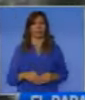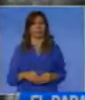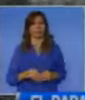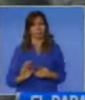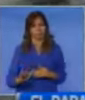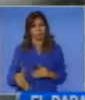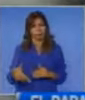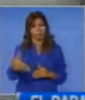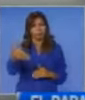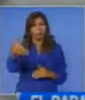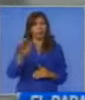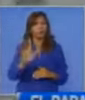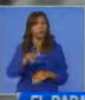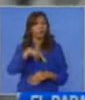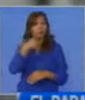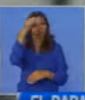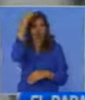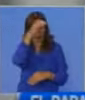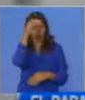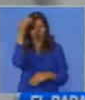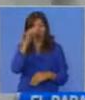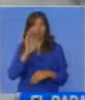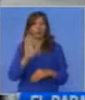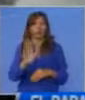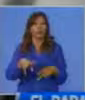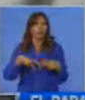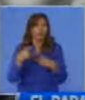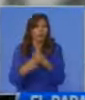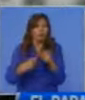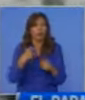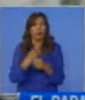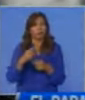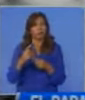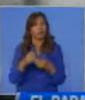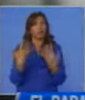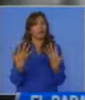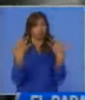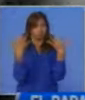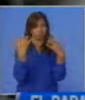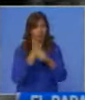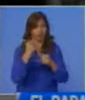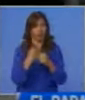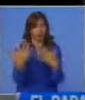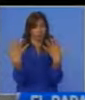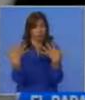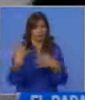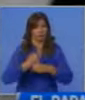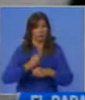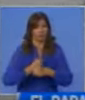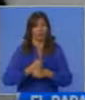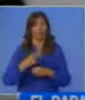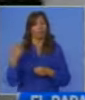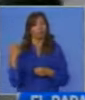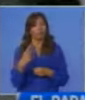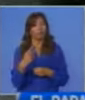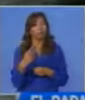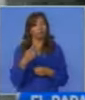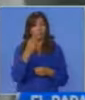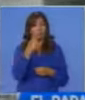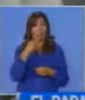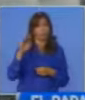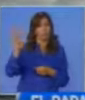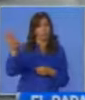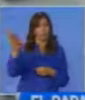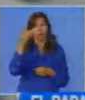Creció en el catolicismo y vivió la realidad de su época. Fue obrero y testigo del horror de los campos de concentración nazi.